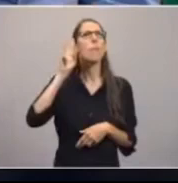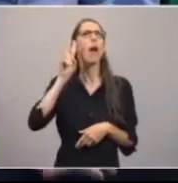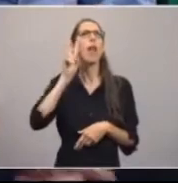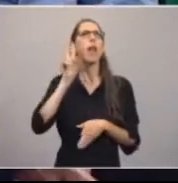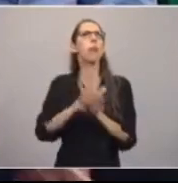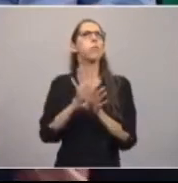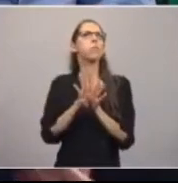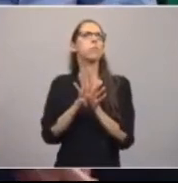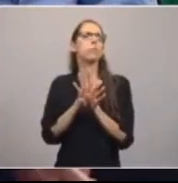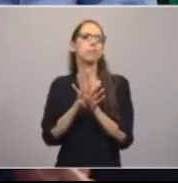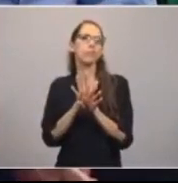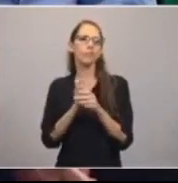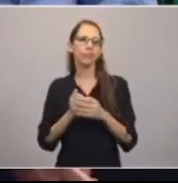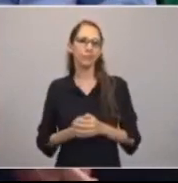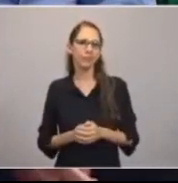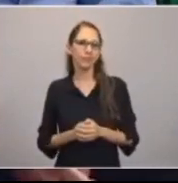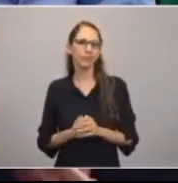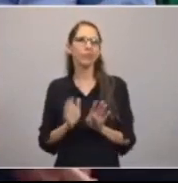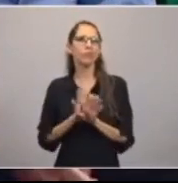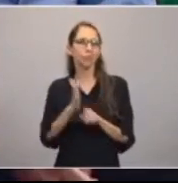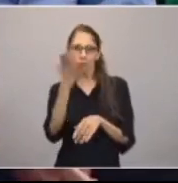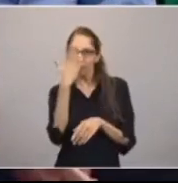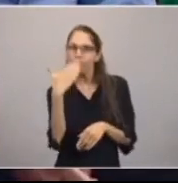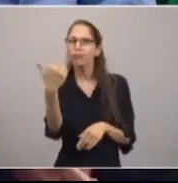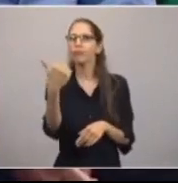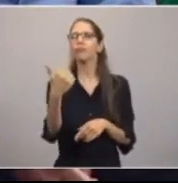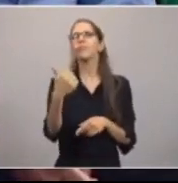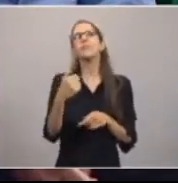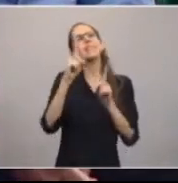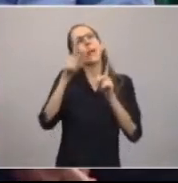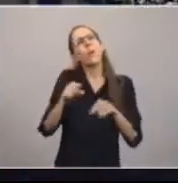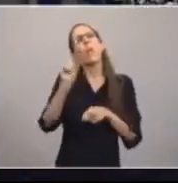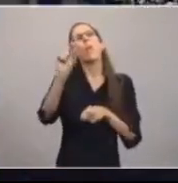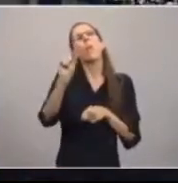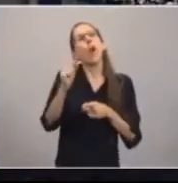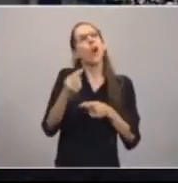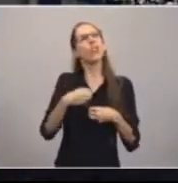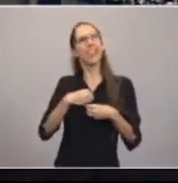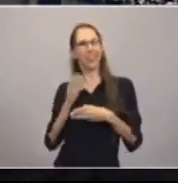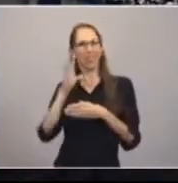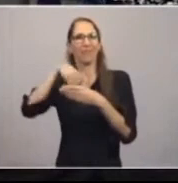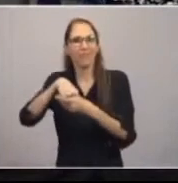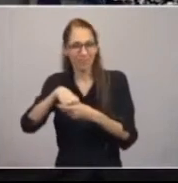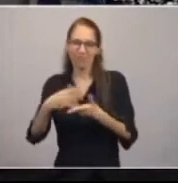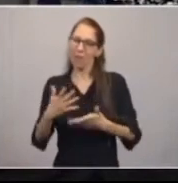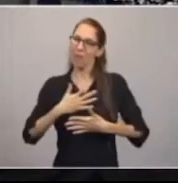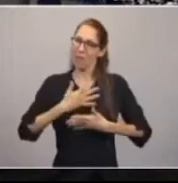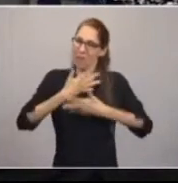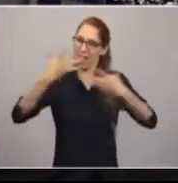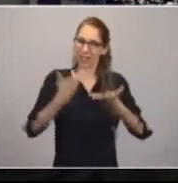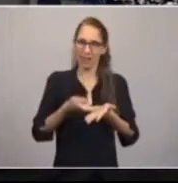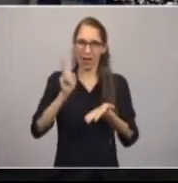convocado y nos ha adoptado en parte. Así que bueno, feliz de estar acá de nuevo, feliz de estar en el PITEC, ahora PITEC 2.